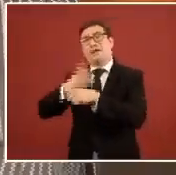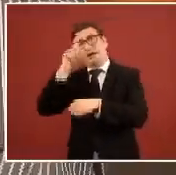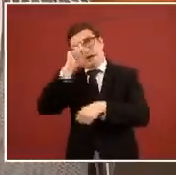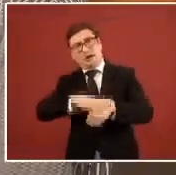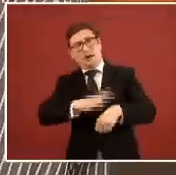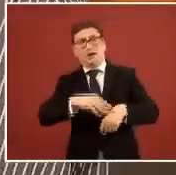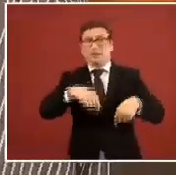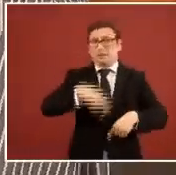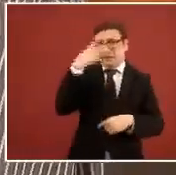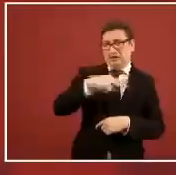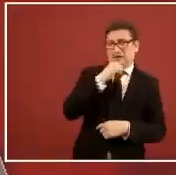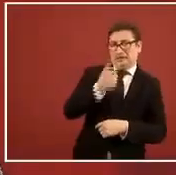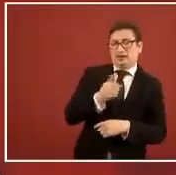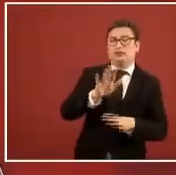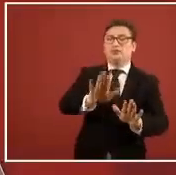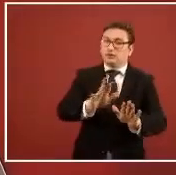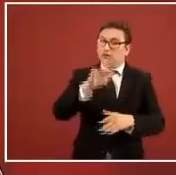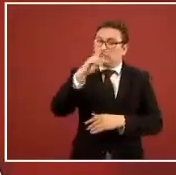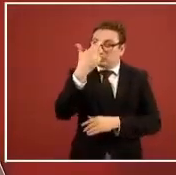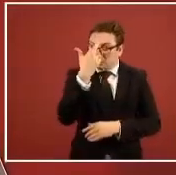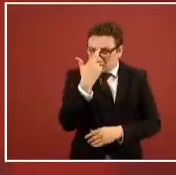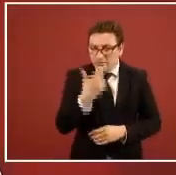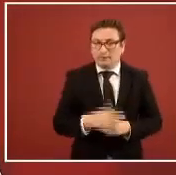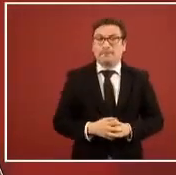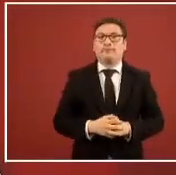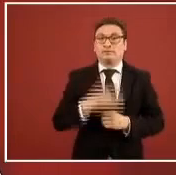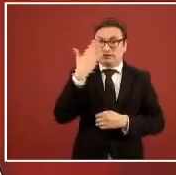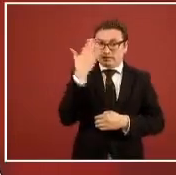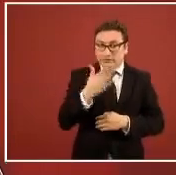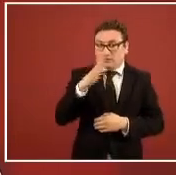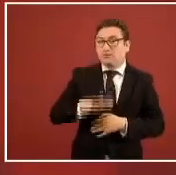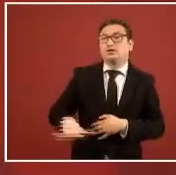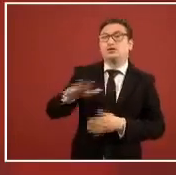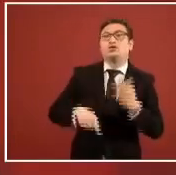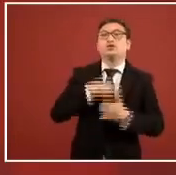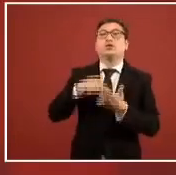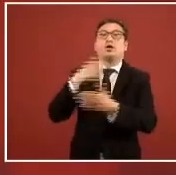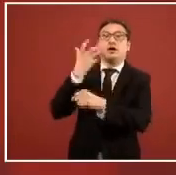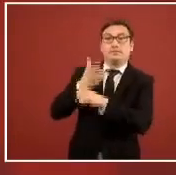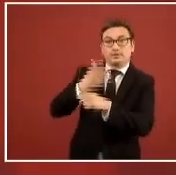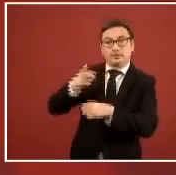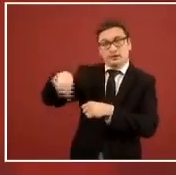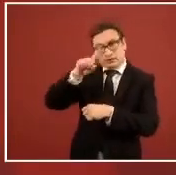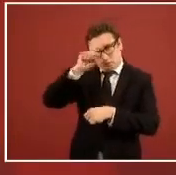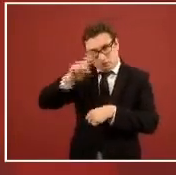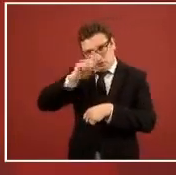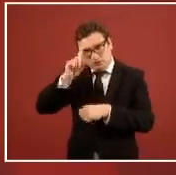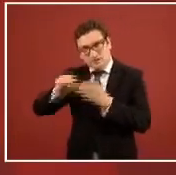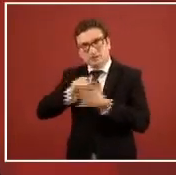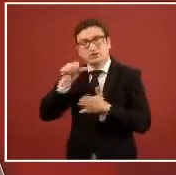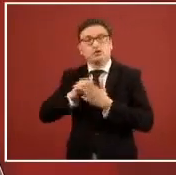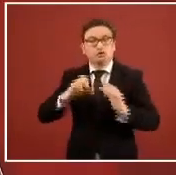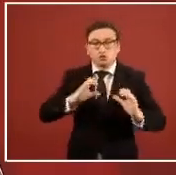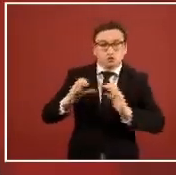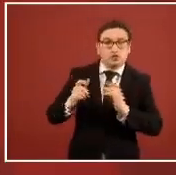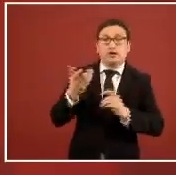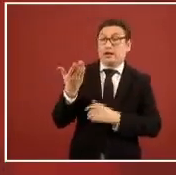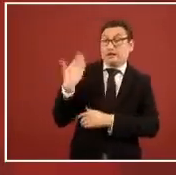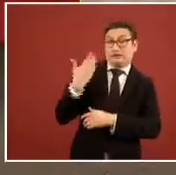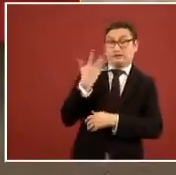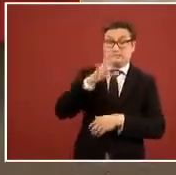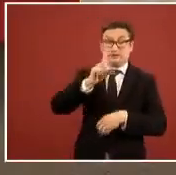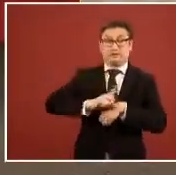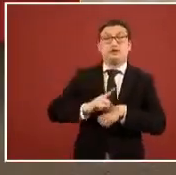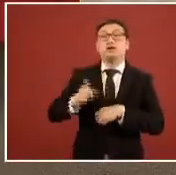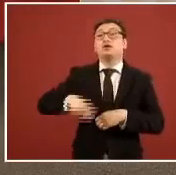México no. Les recuerdo, los Centros de Control de Enfermedades de Estados Unidos recomendaron hace casi 10 días el